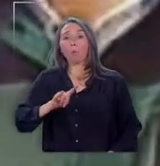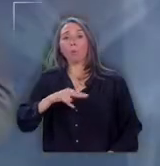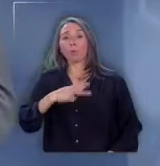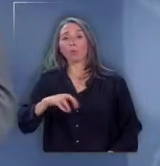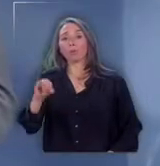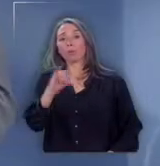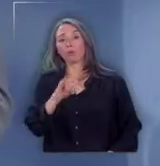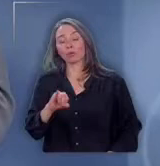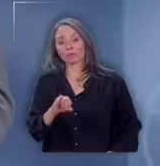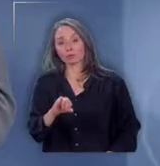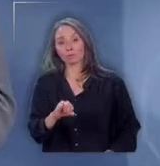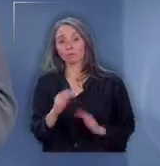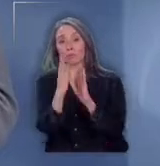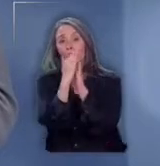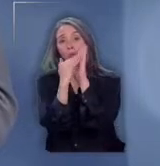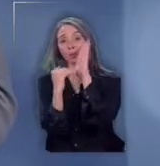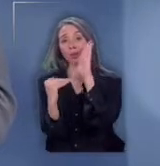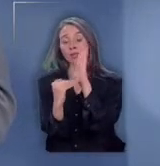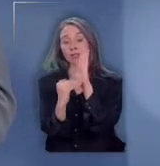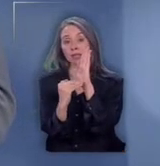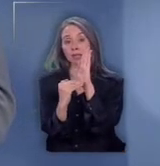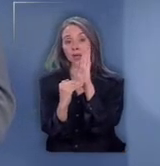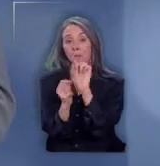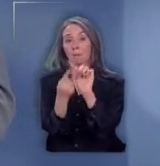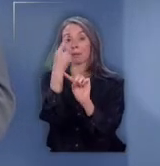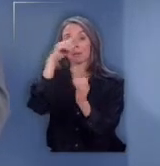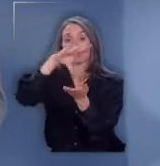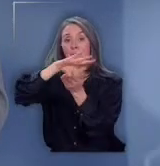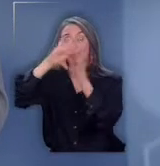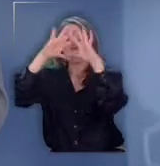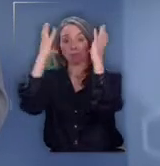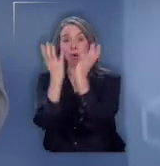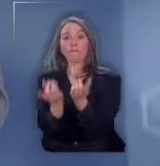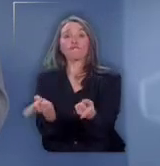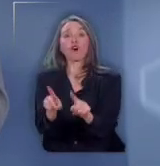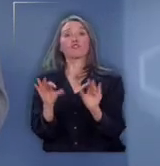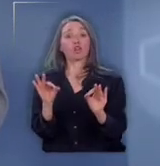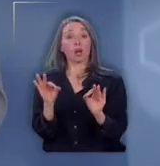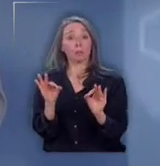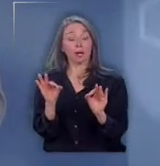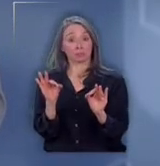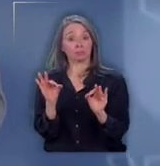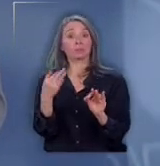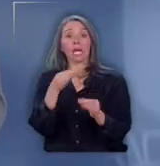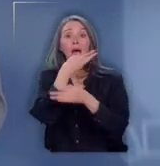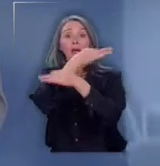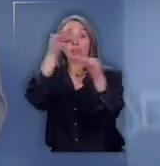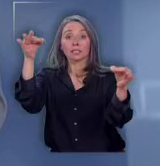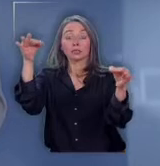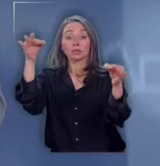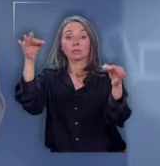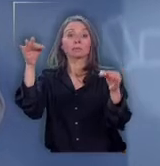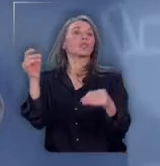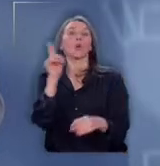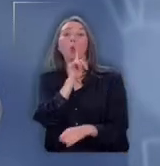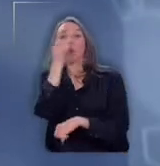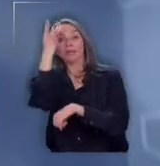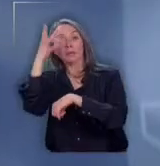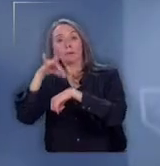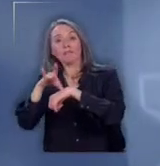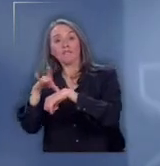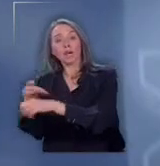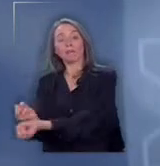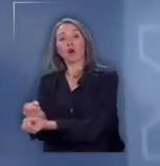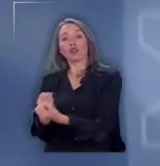sotomayor nueva zelandia se convirtió en el primer país en volver a la normalidad lo anunció de hecho tras haber dado de alta al último paciente